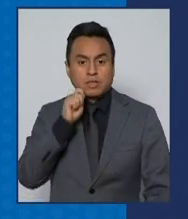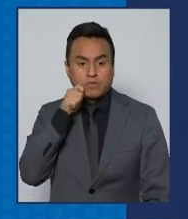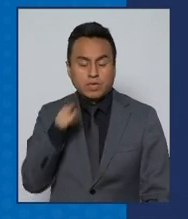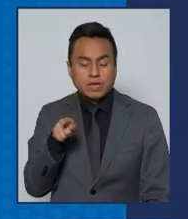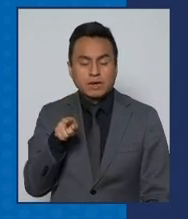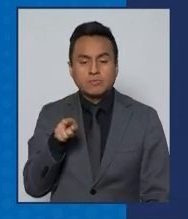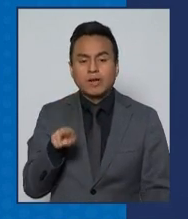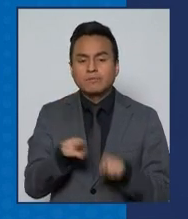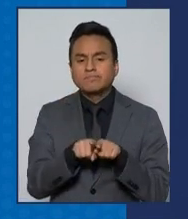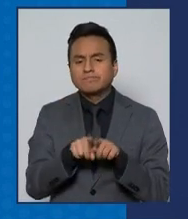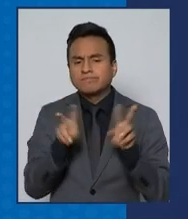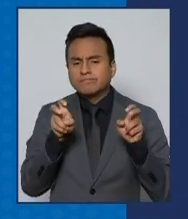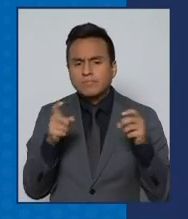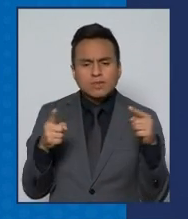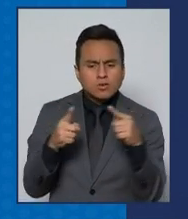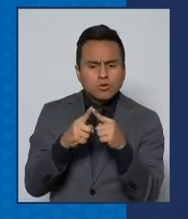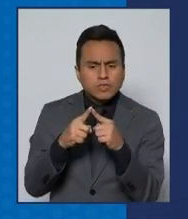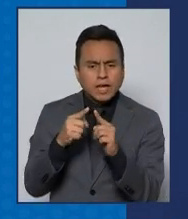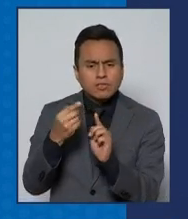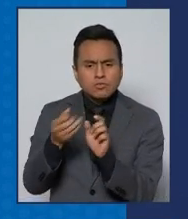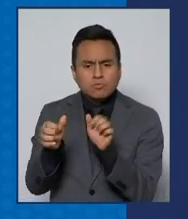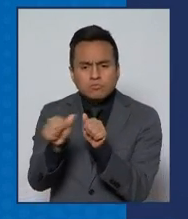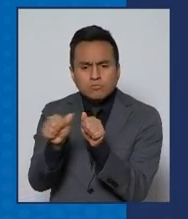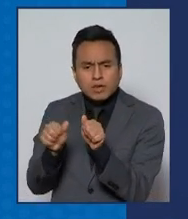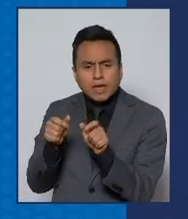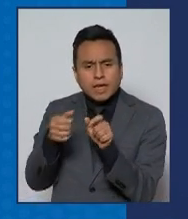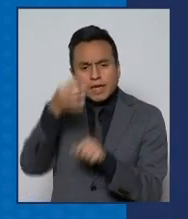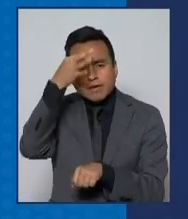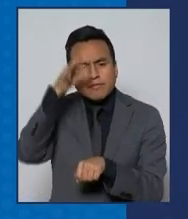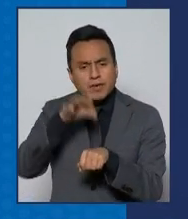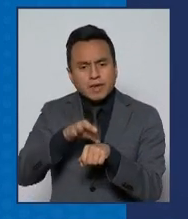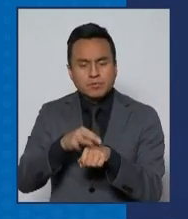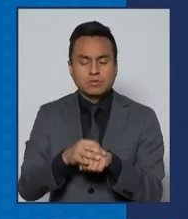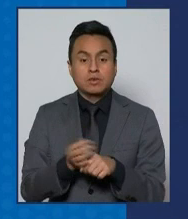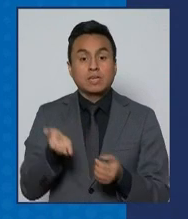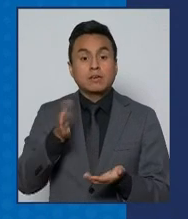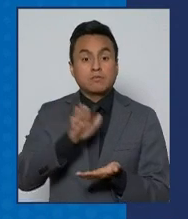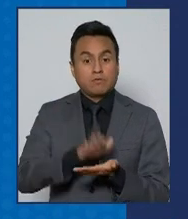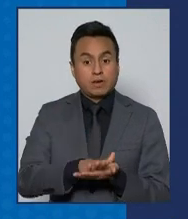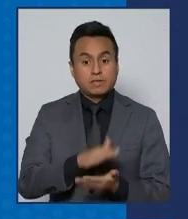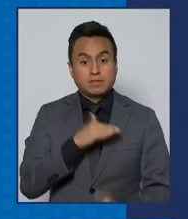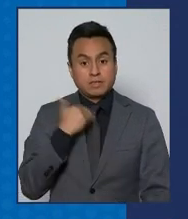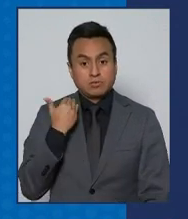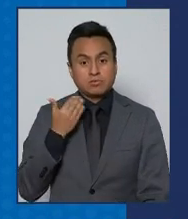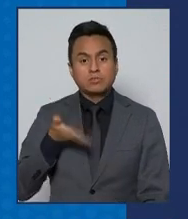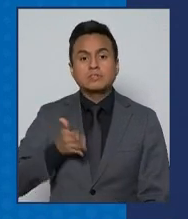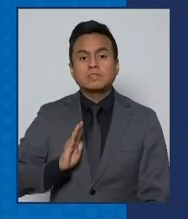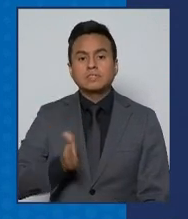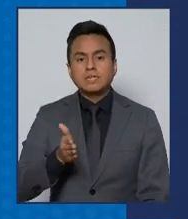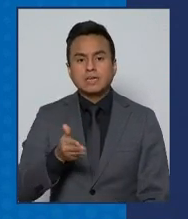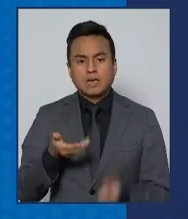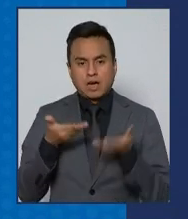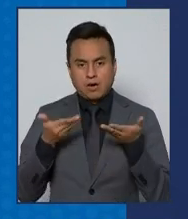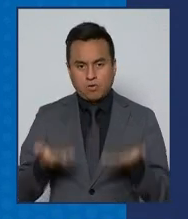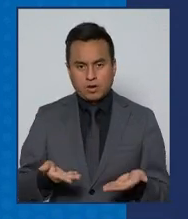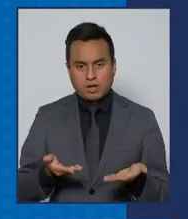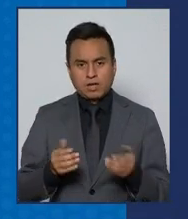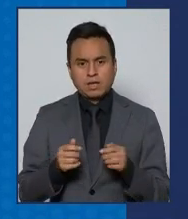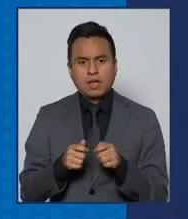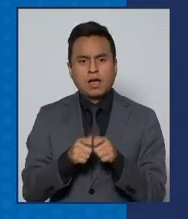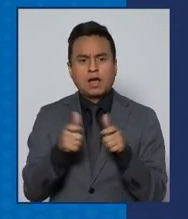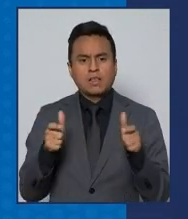con el seguimiento de los contactos de los enfermos. Los fallecidos siguen estando en una cifra